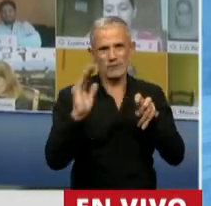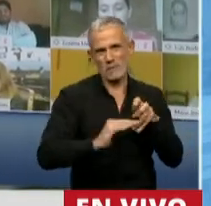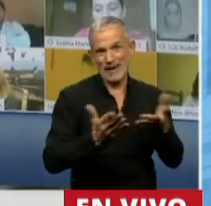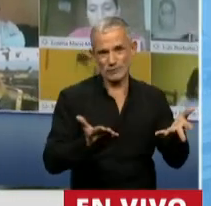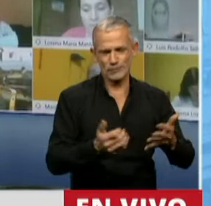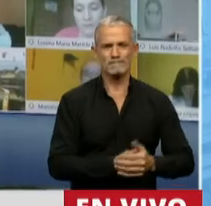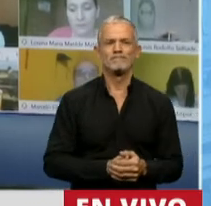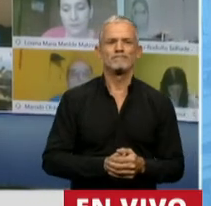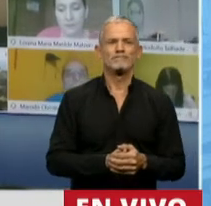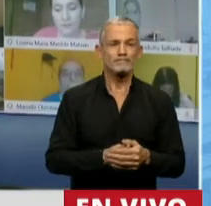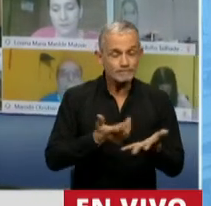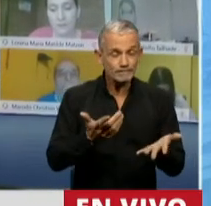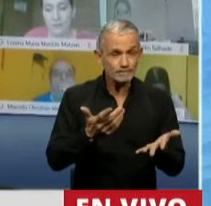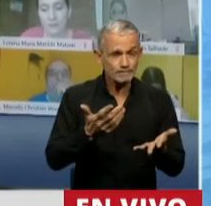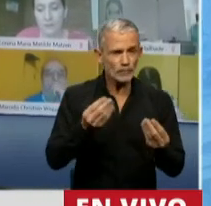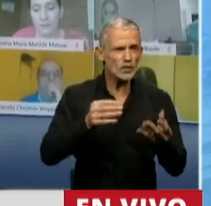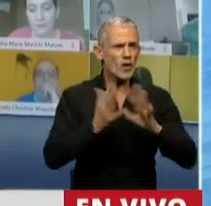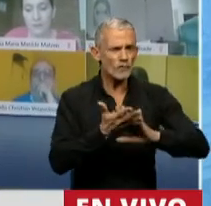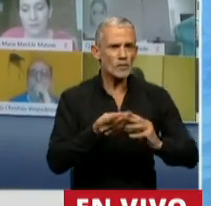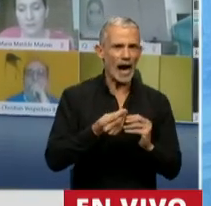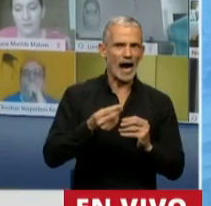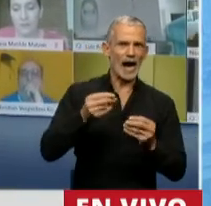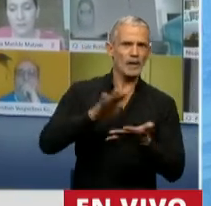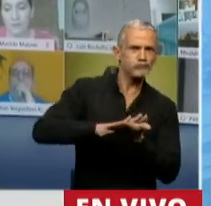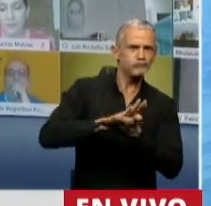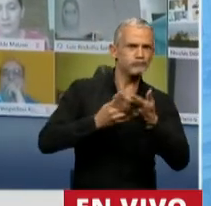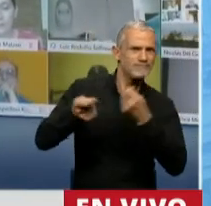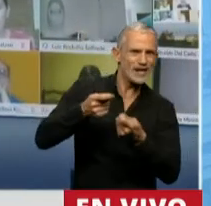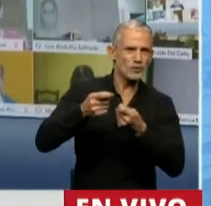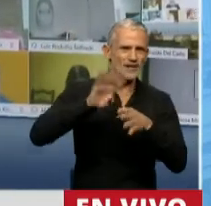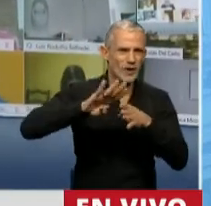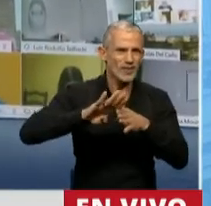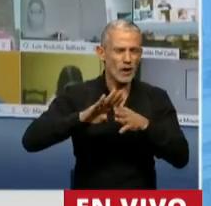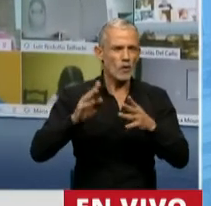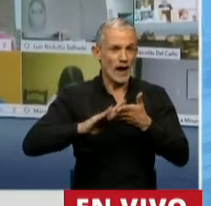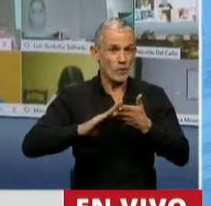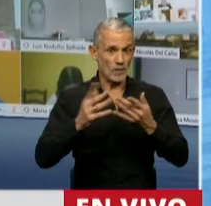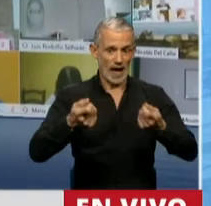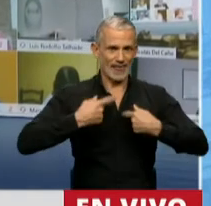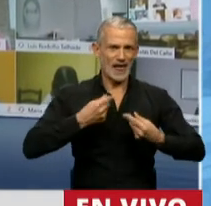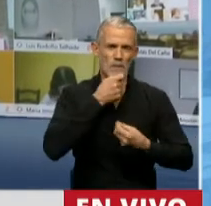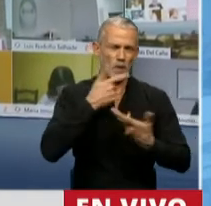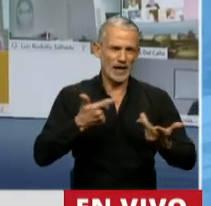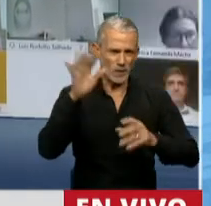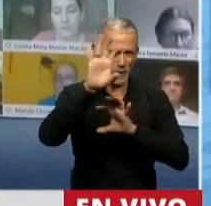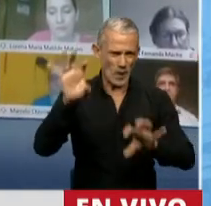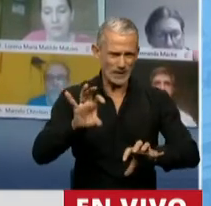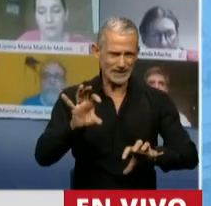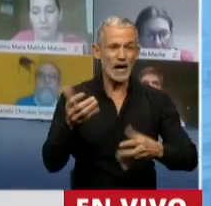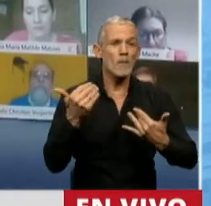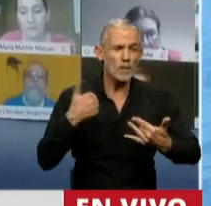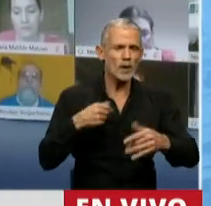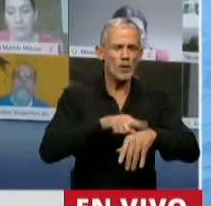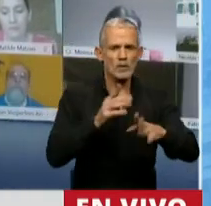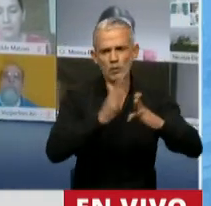Es natural entonces pensar en estos mecanismos de renegociación que el proyecto establece y que nos da, por ejemplo, en el caso de las provincias, ese